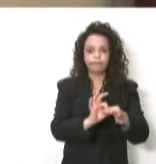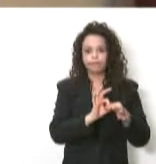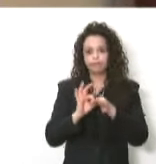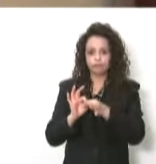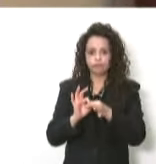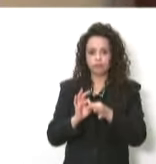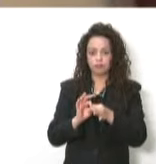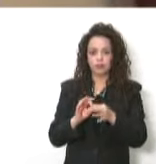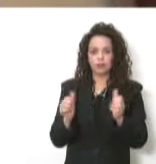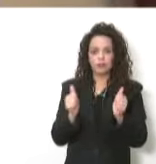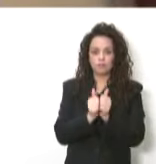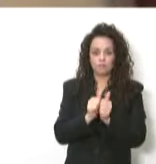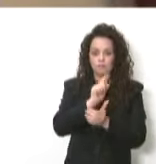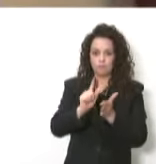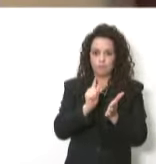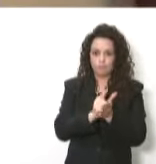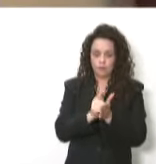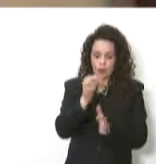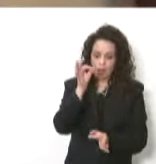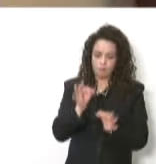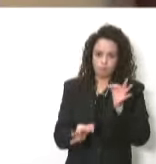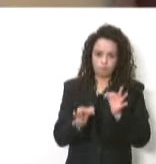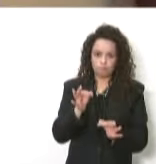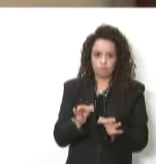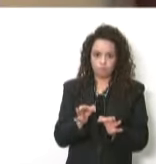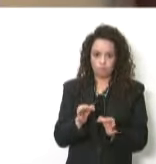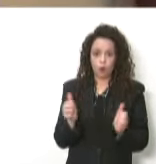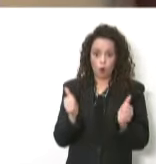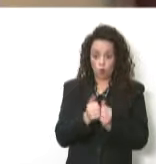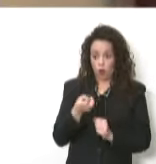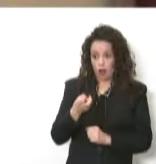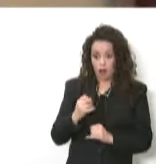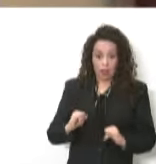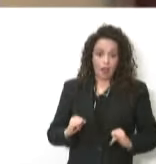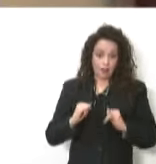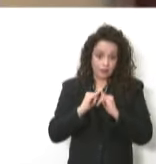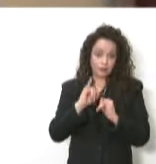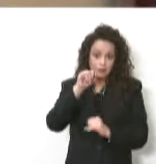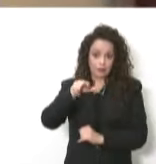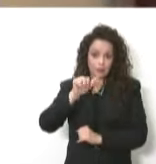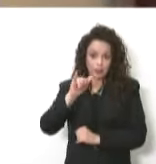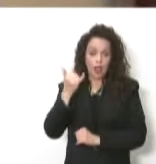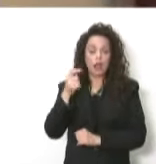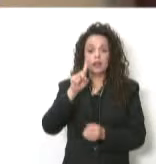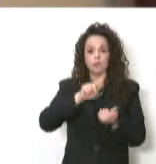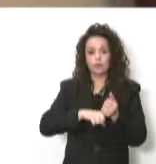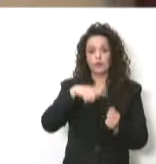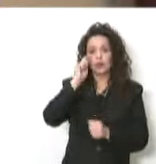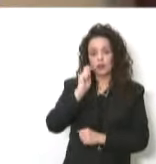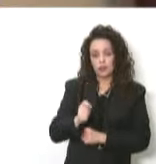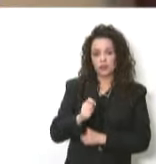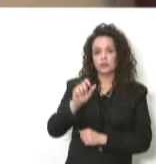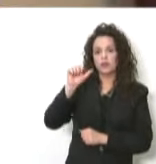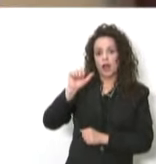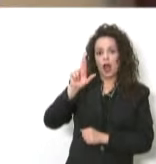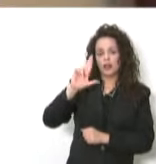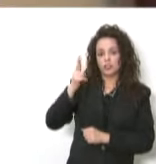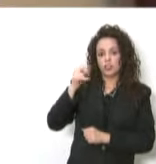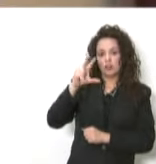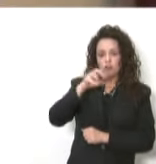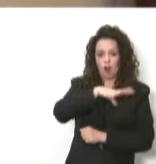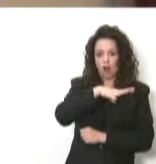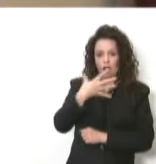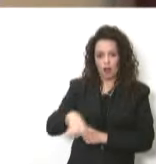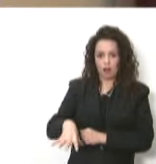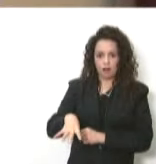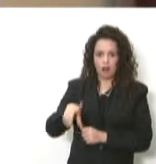legislativa emprendidas por este instituto en coordinación, por supuesto, con el Archivo General de la Nación y el